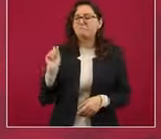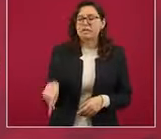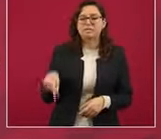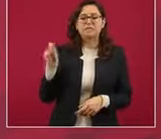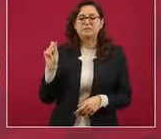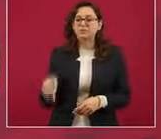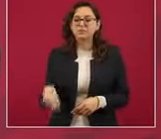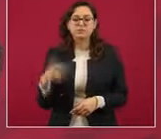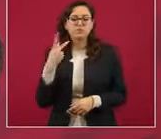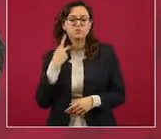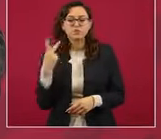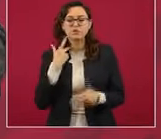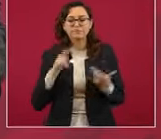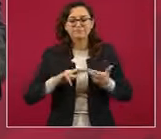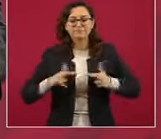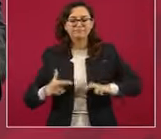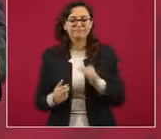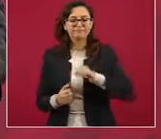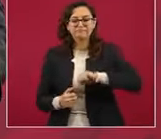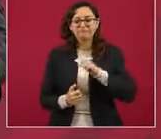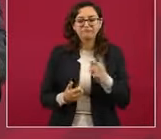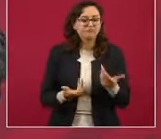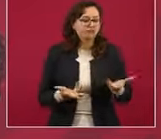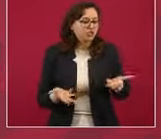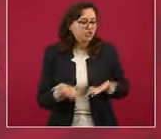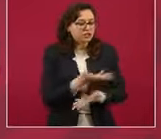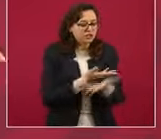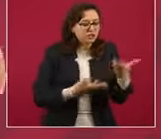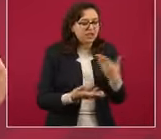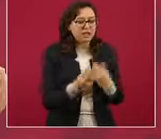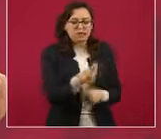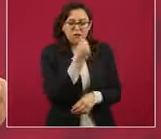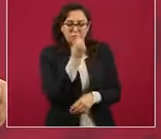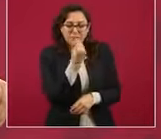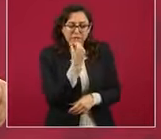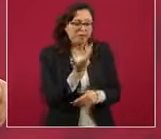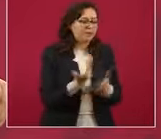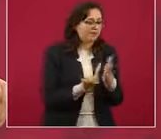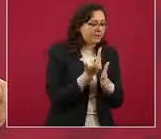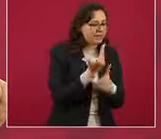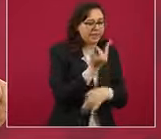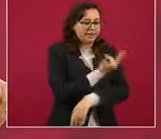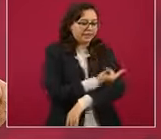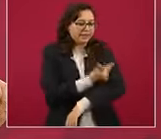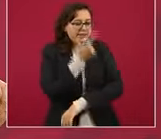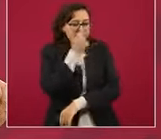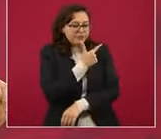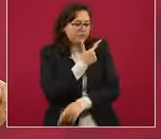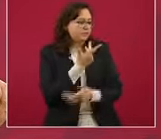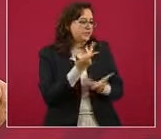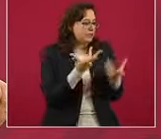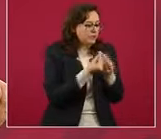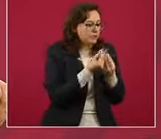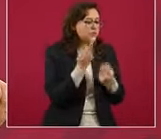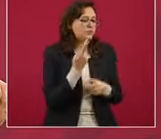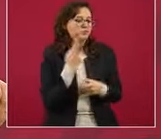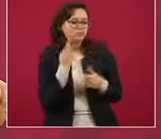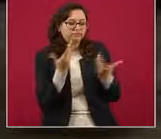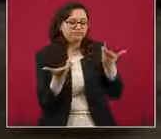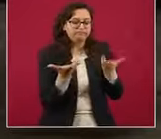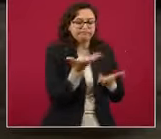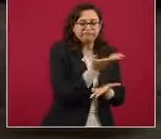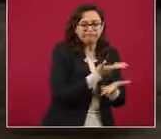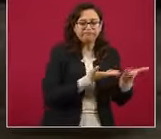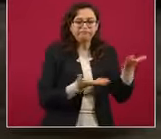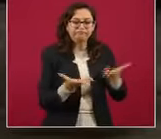era desayunar con políticos y comer con políticos y cenar con políticos